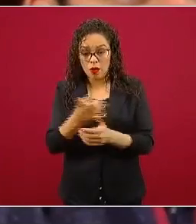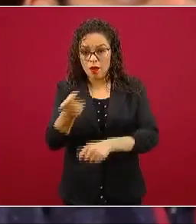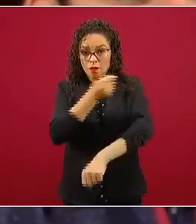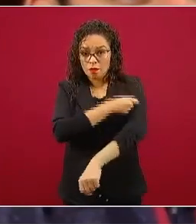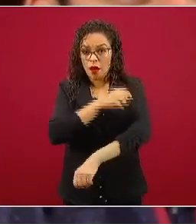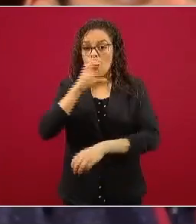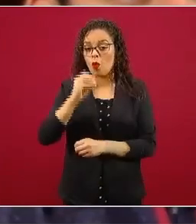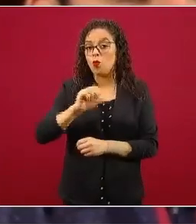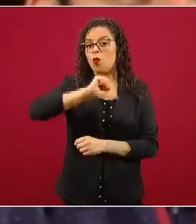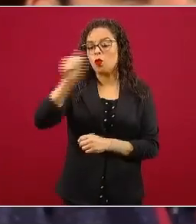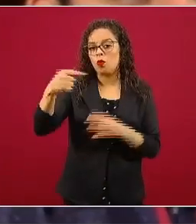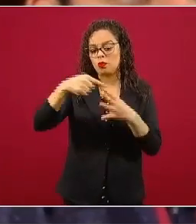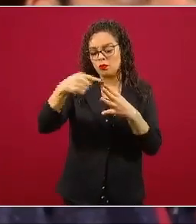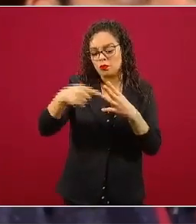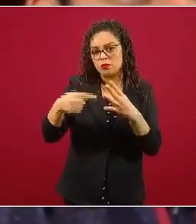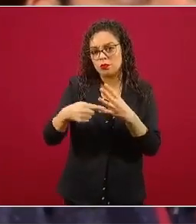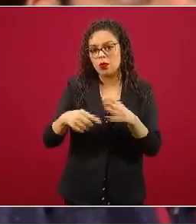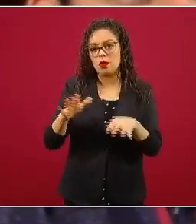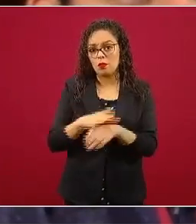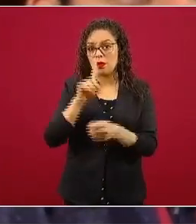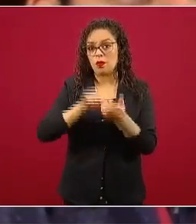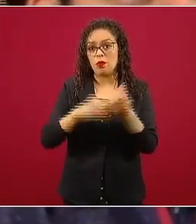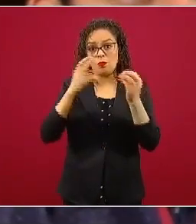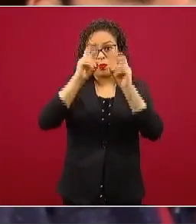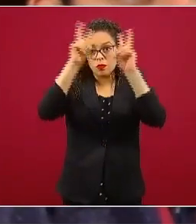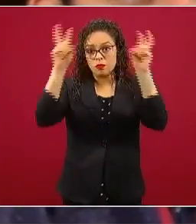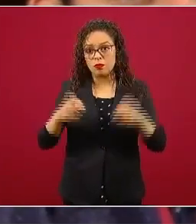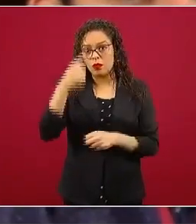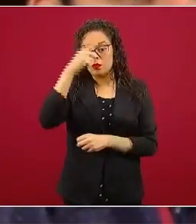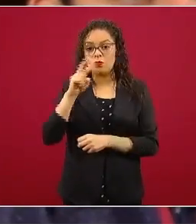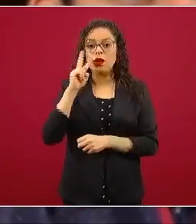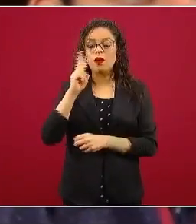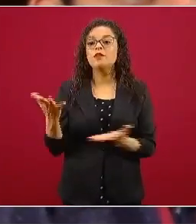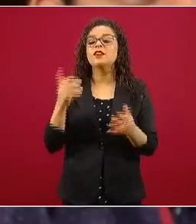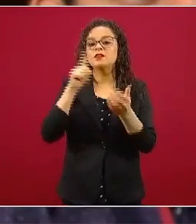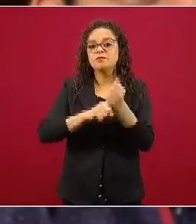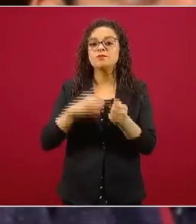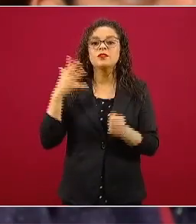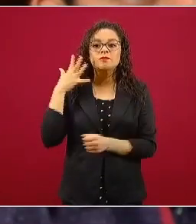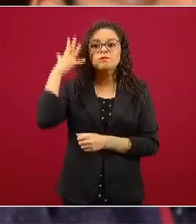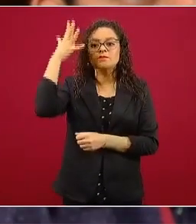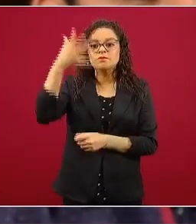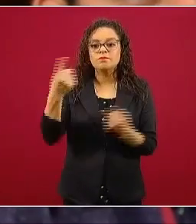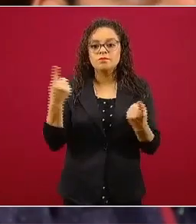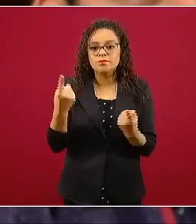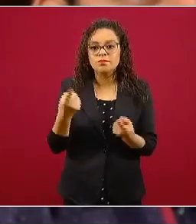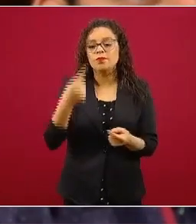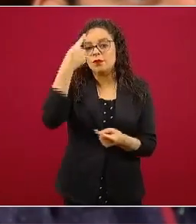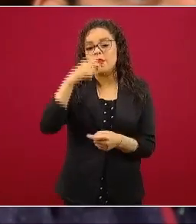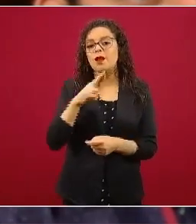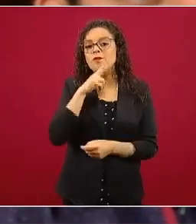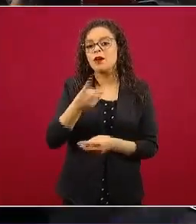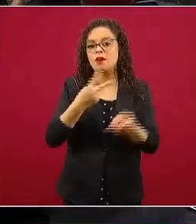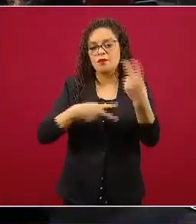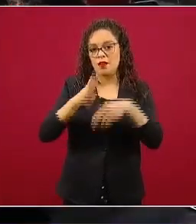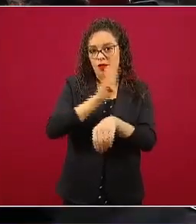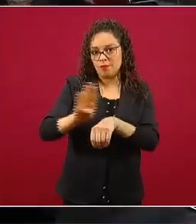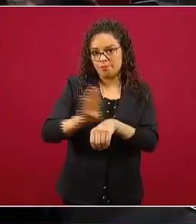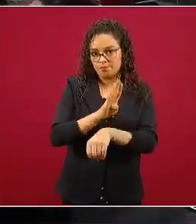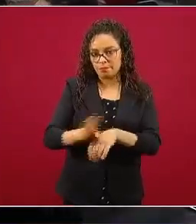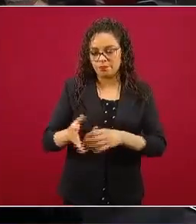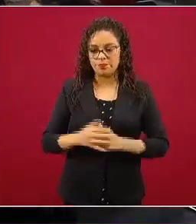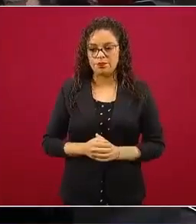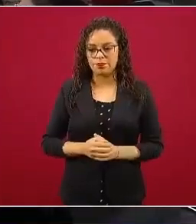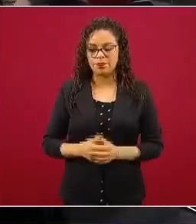son muchísimos temas en los cuales se puede tener una visión global y, por lo tanto, tener un mayor beneficio. Muchas gracias. Sí, se